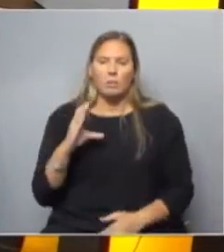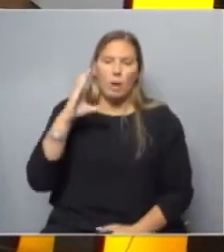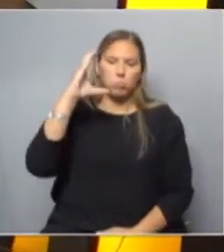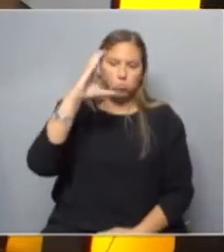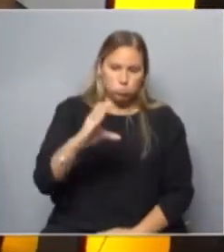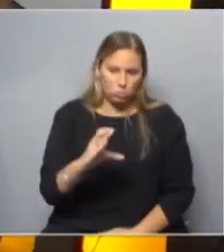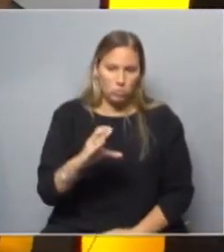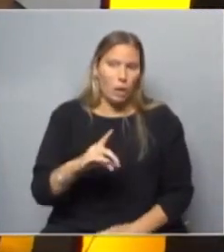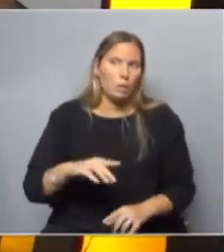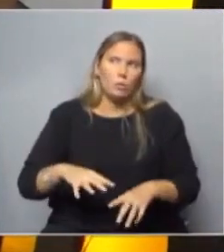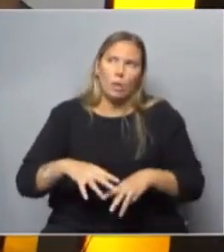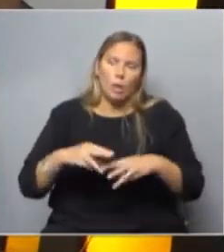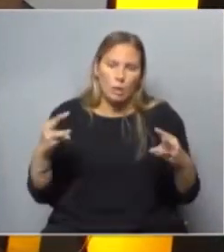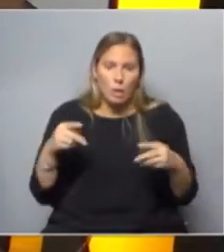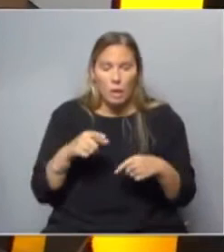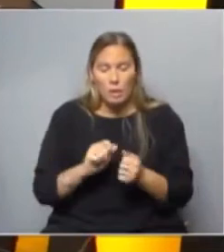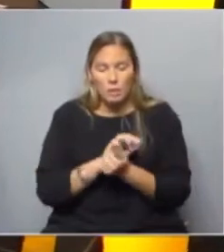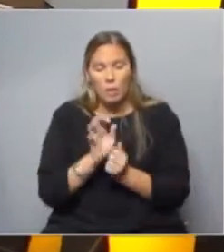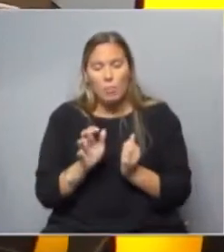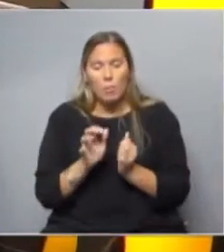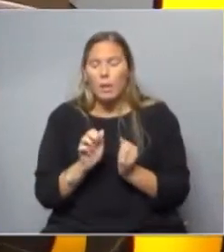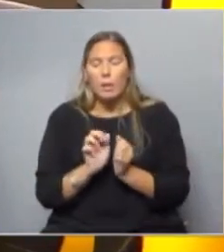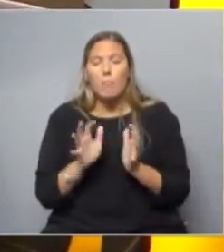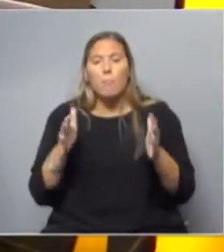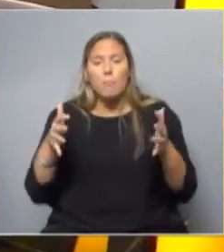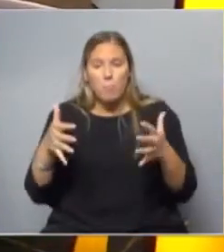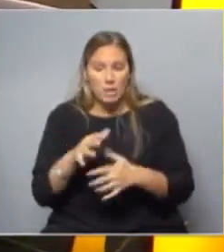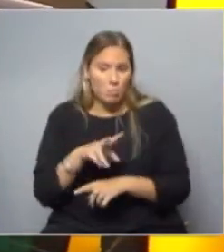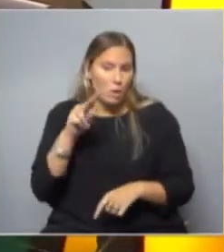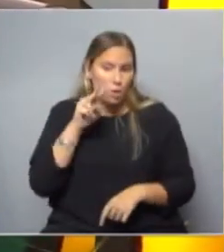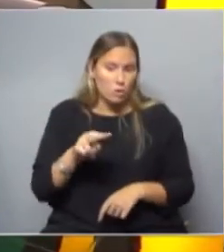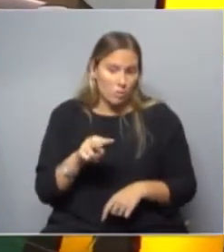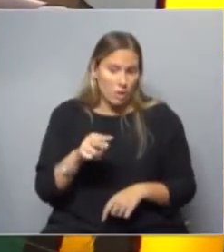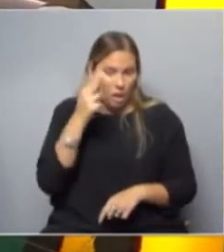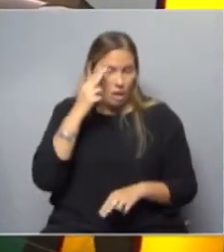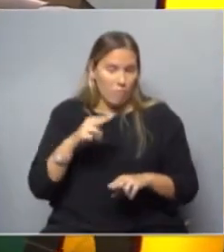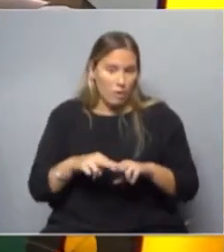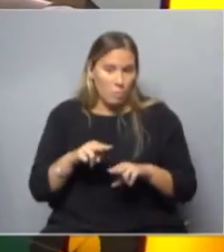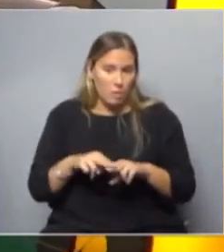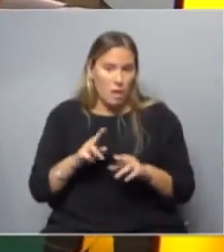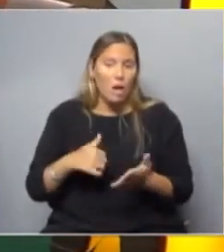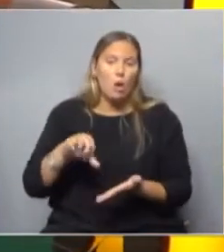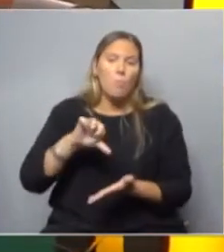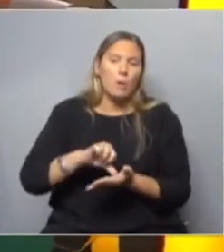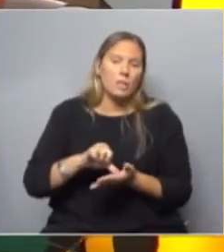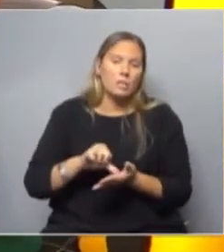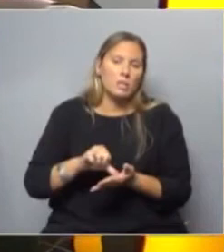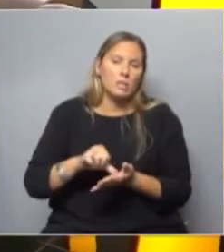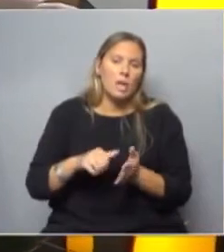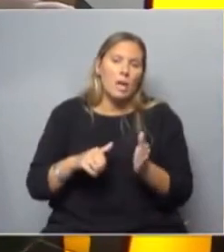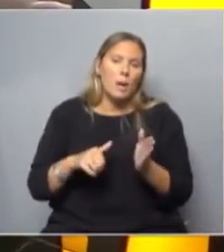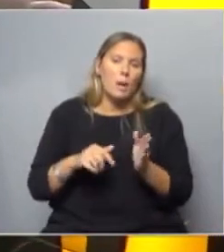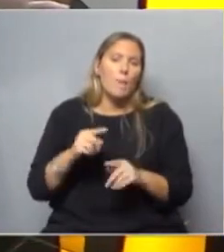ámbitos, ¿no? Porque además, digo, esta pandemia que no se ve justamente, ¿no? Claro. Toca a los países más...